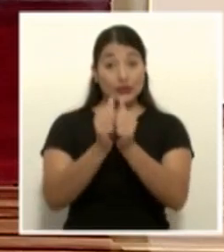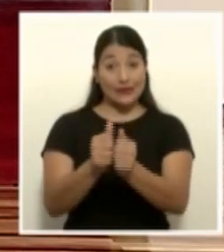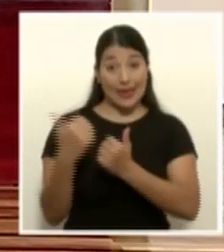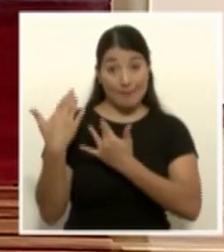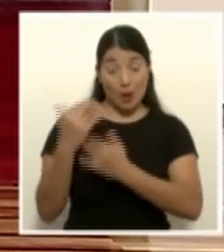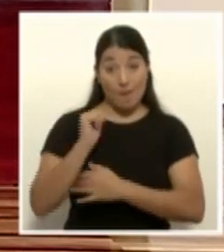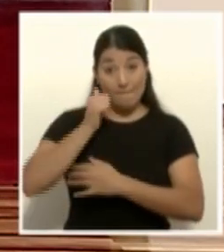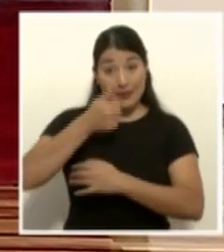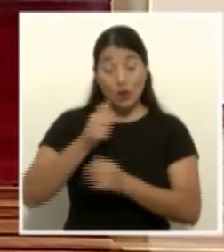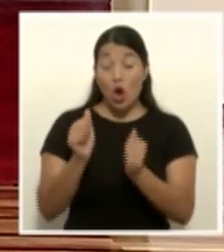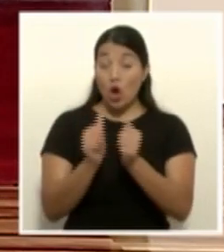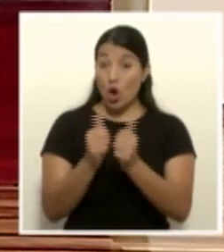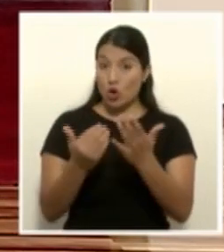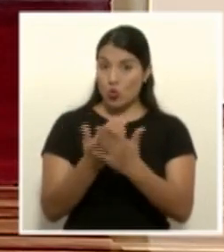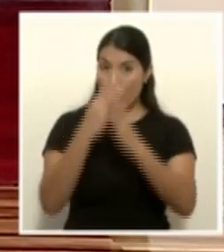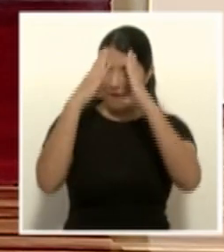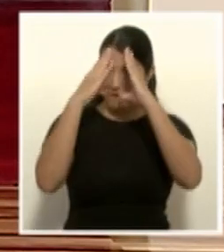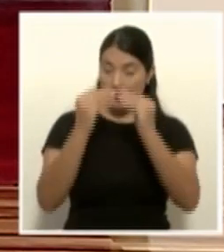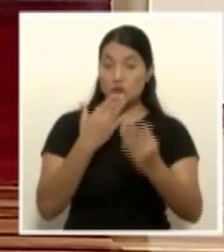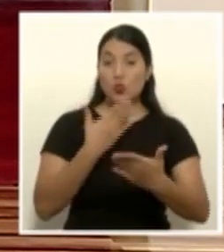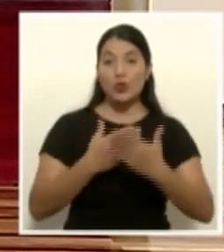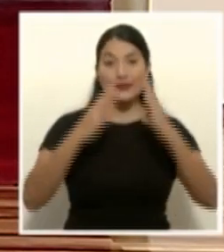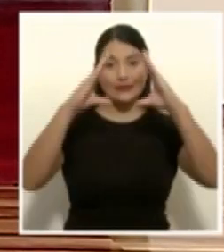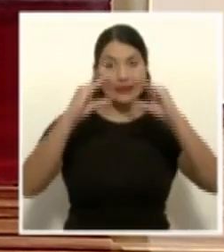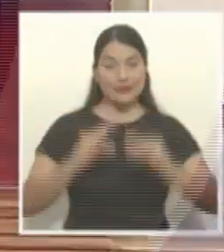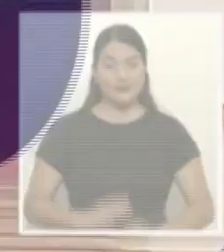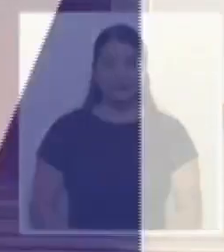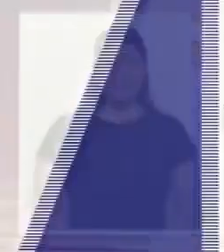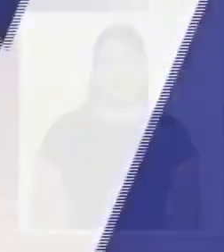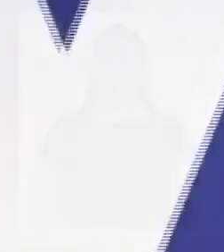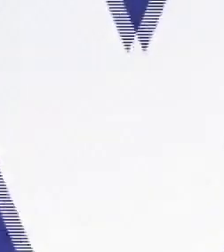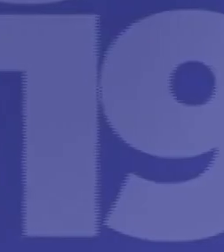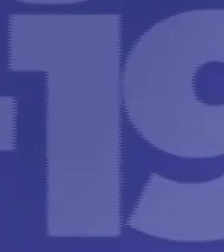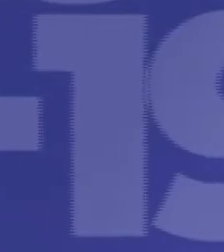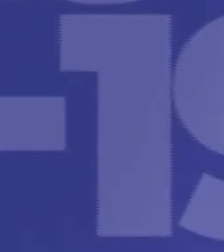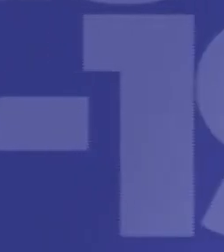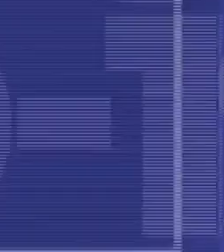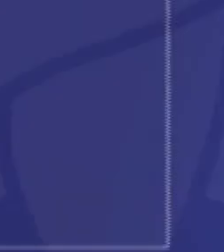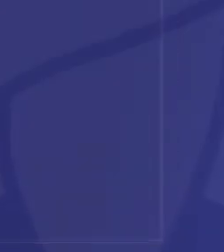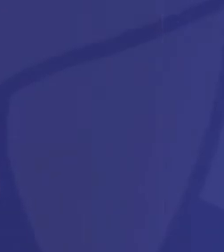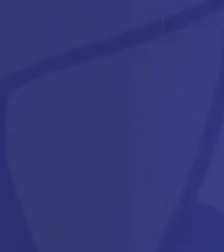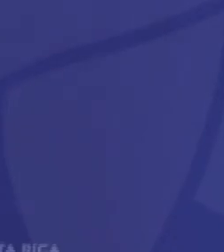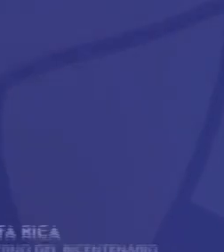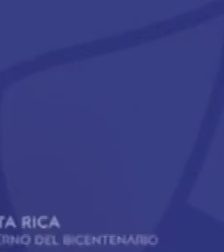esperamos mañana con una nueva actualización. Muy buenas tardes.